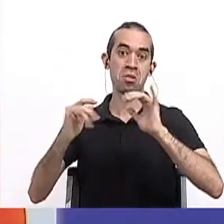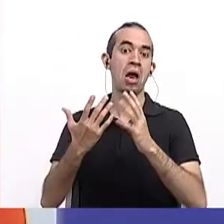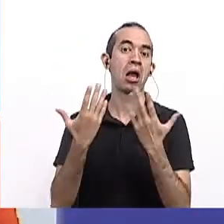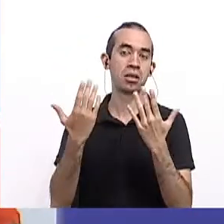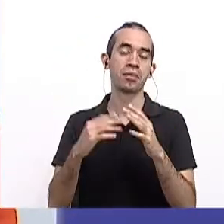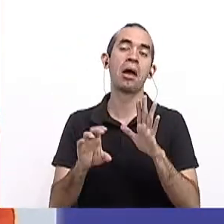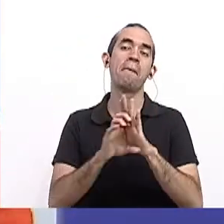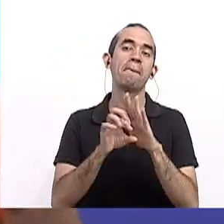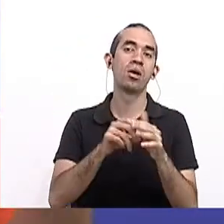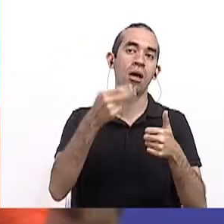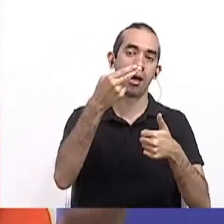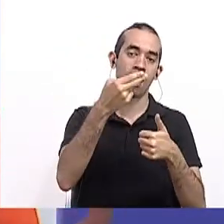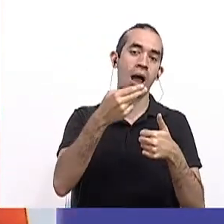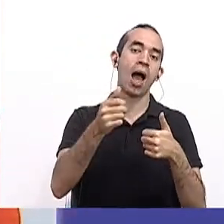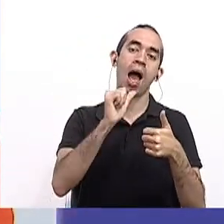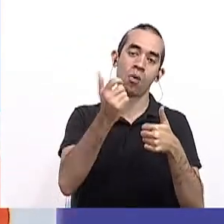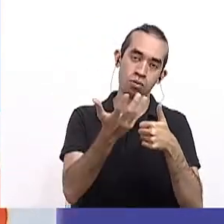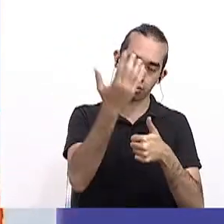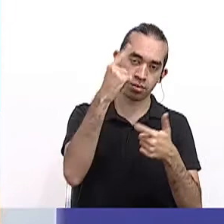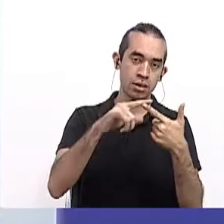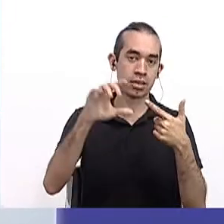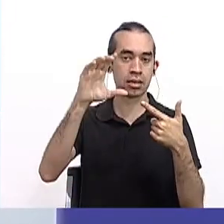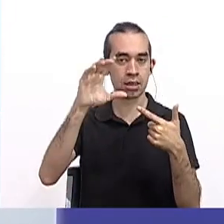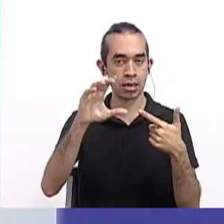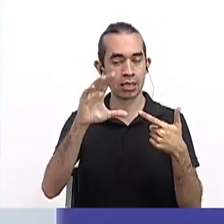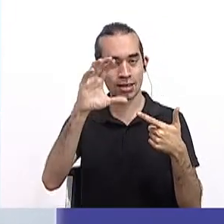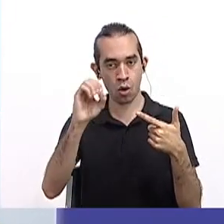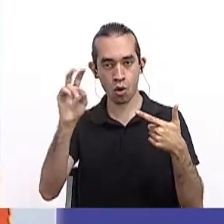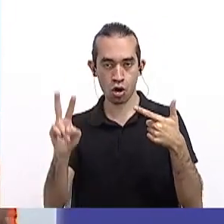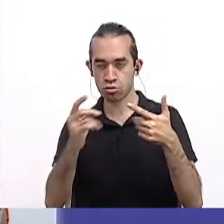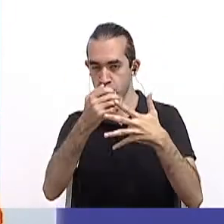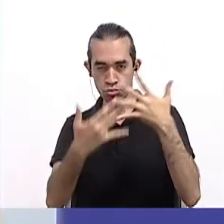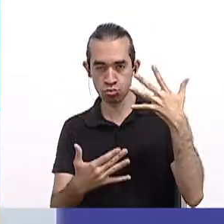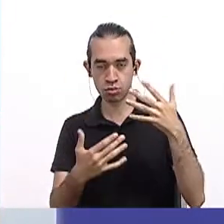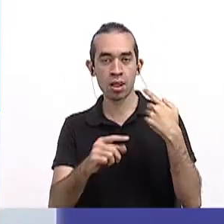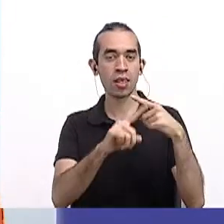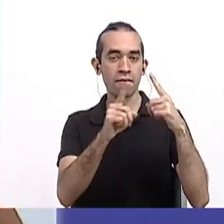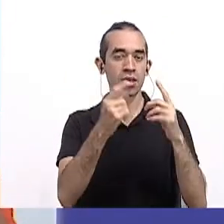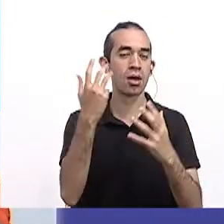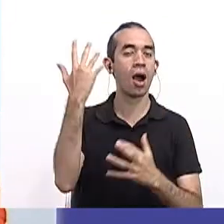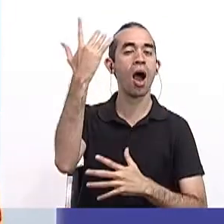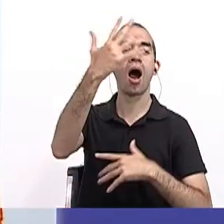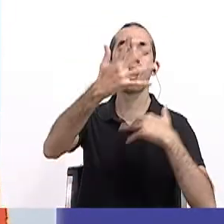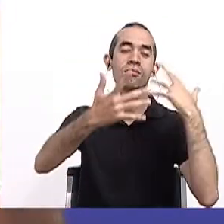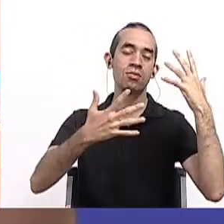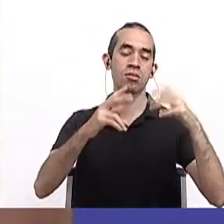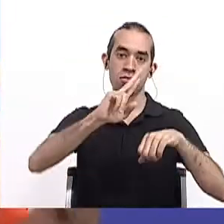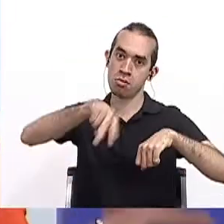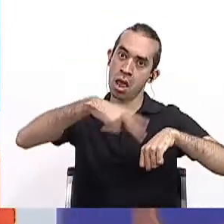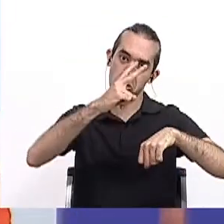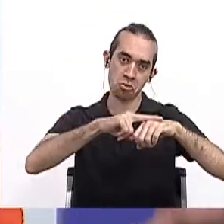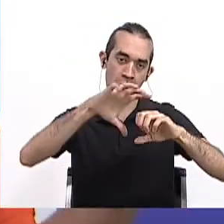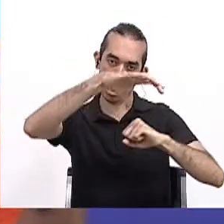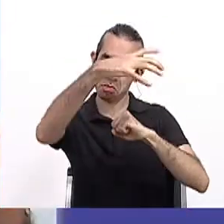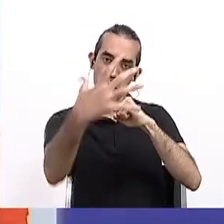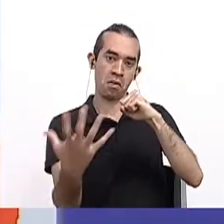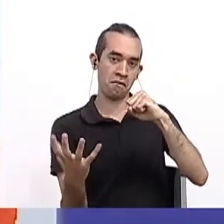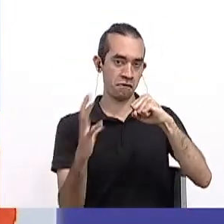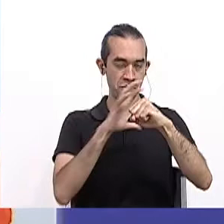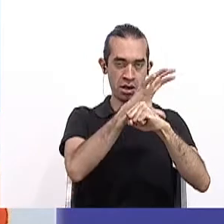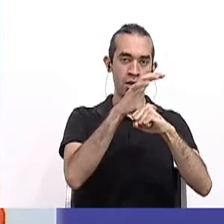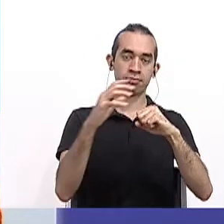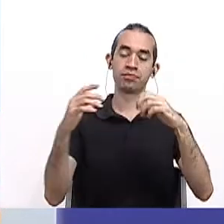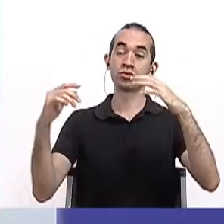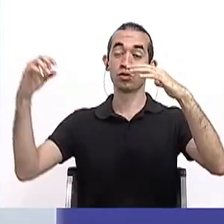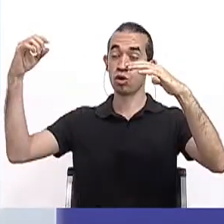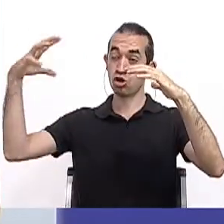vapor de agua, el dióxido de carbono y demás están de forma natural en la atmósfera. Ellos retienen la